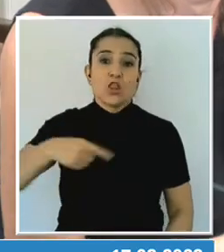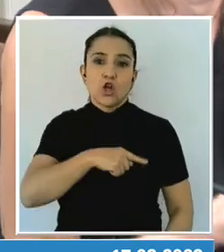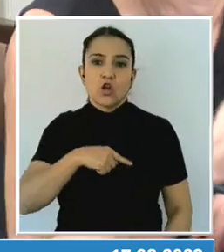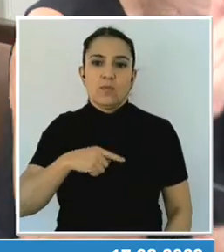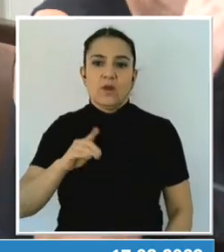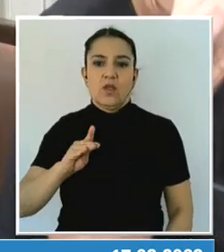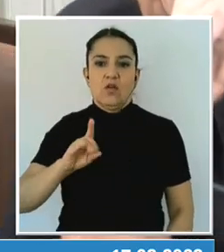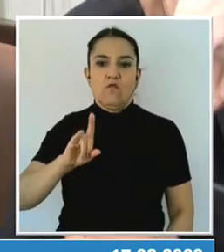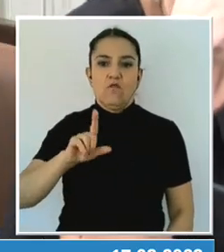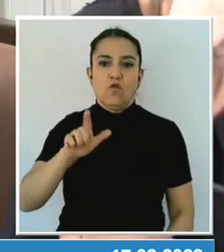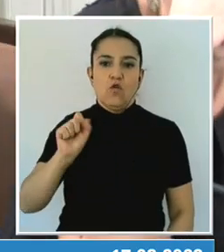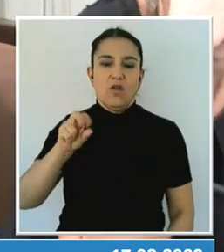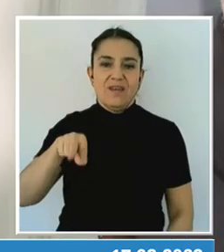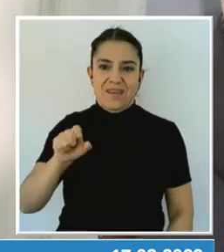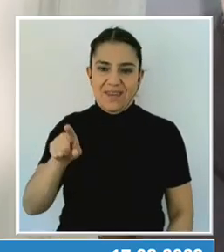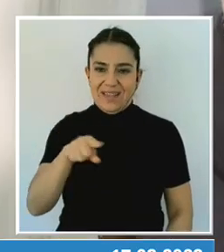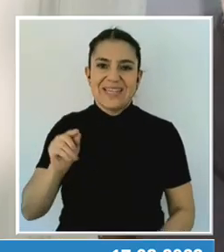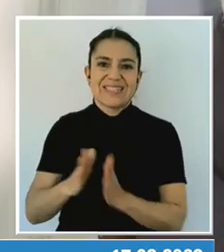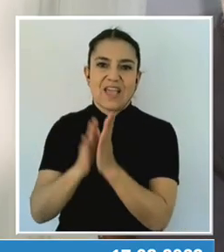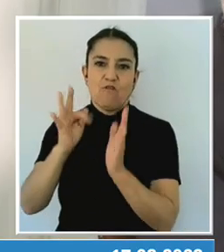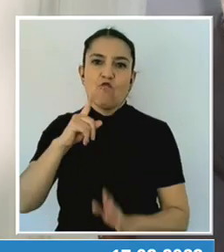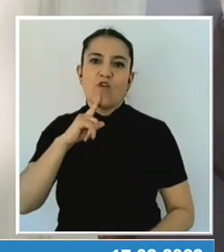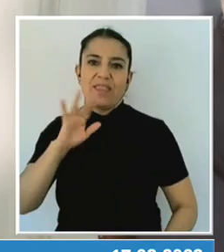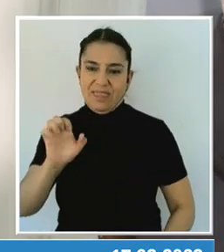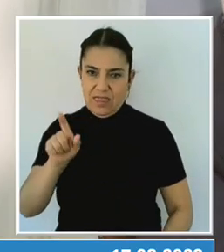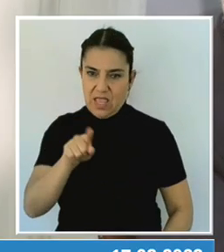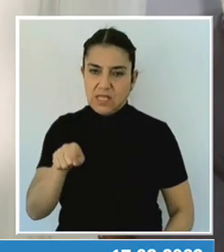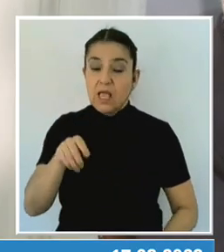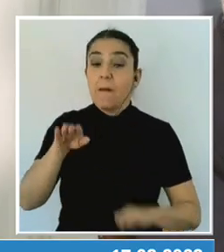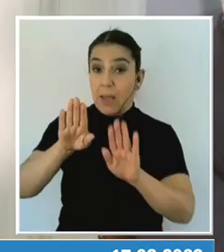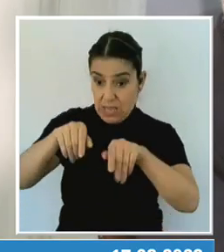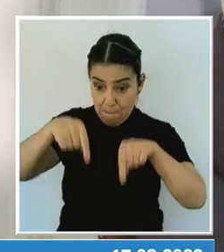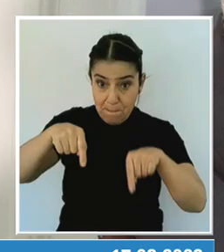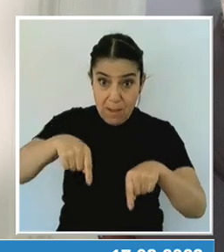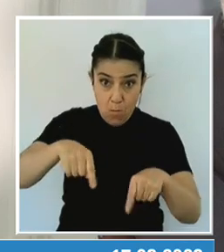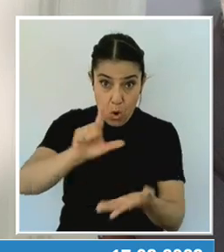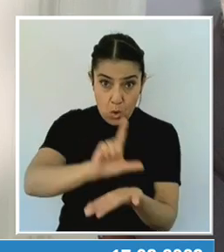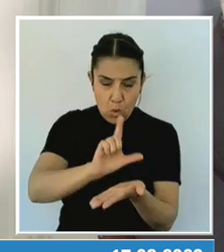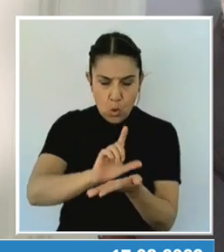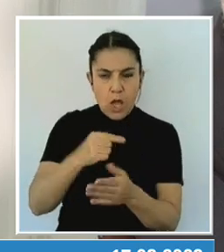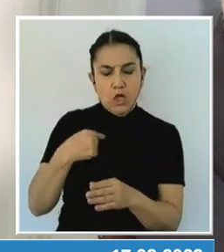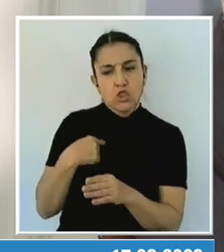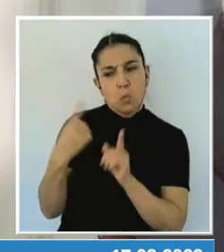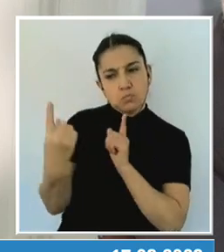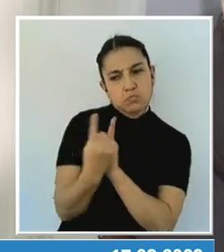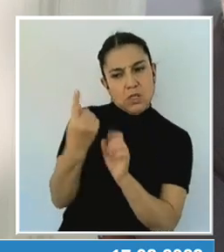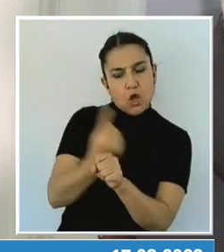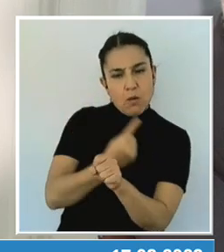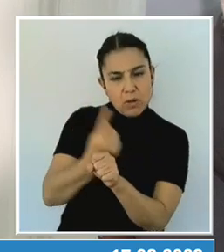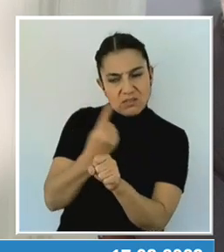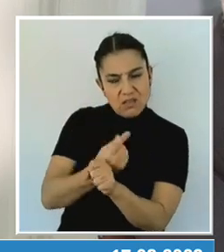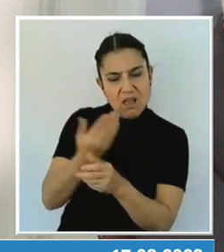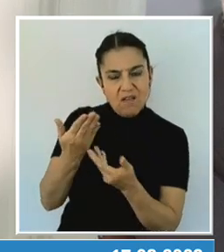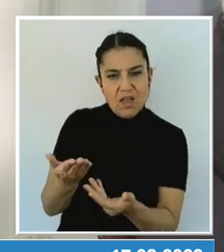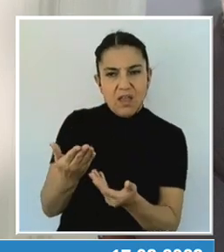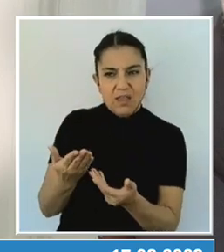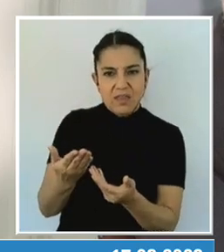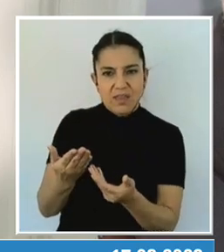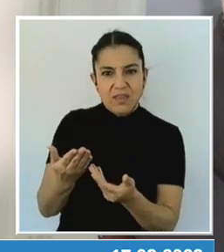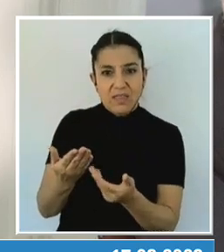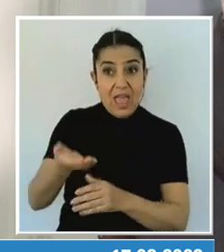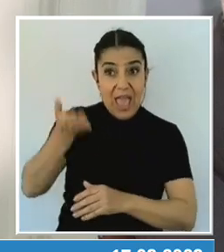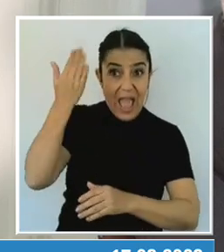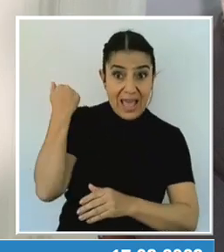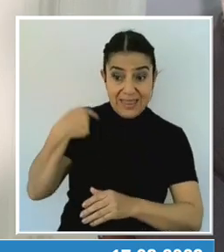mismo recinto, ¿no? Conversaba yo muchas veces con él cuando yo traía mi curso aquí a las